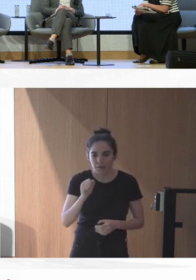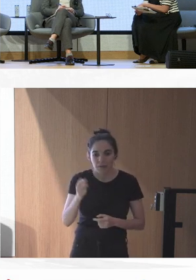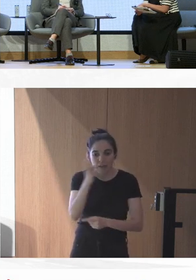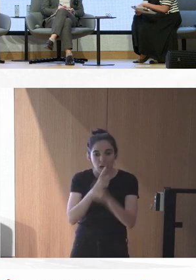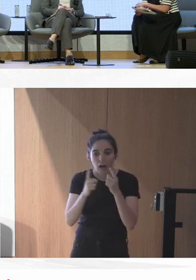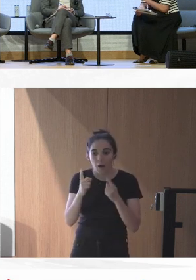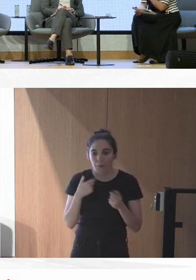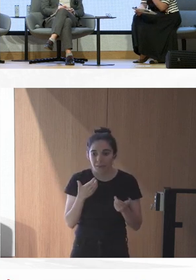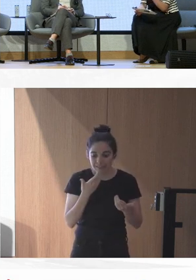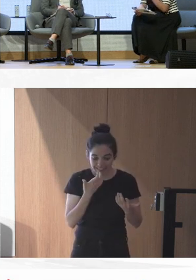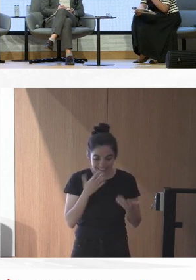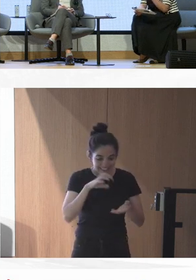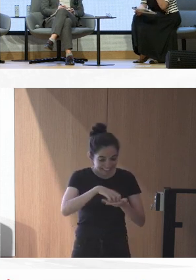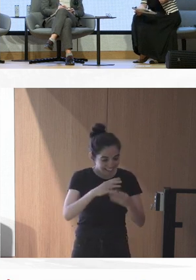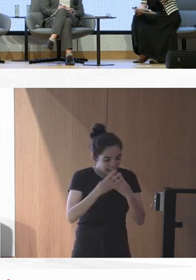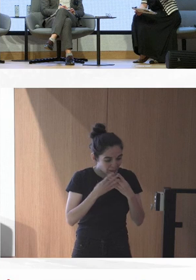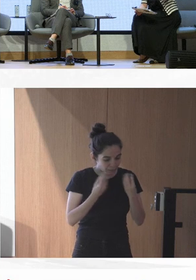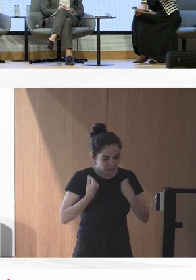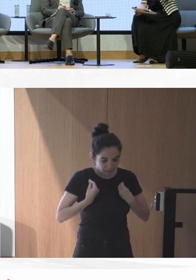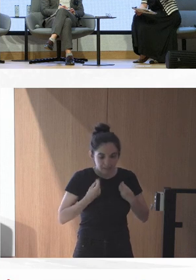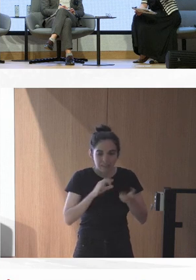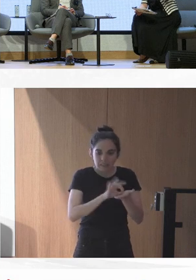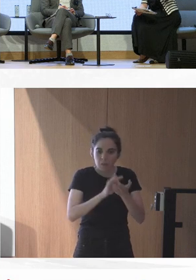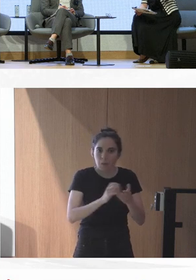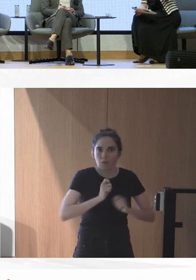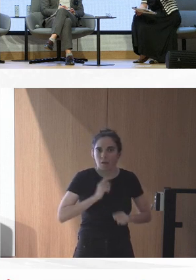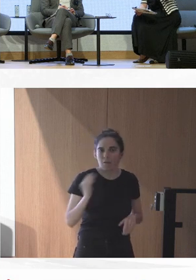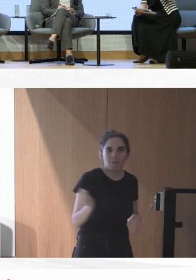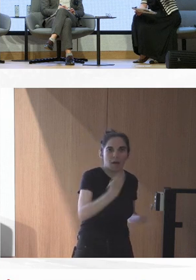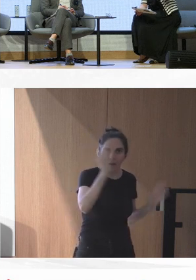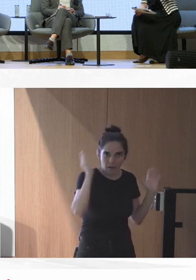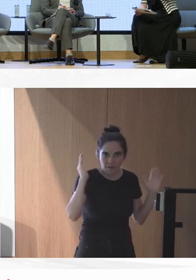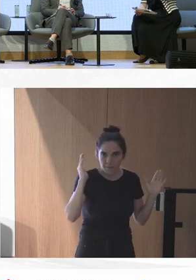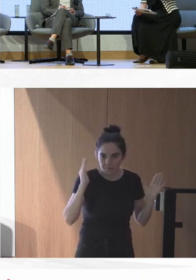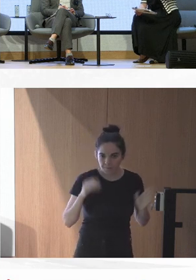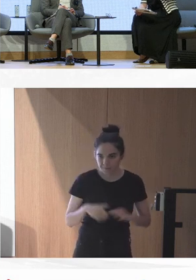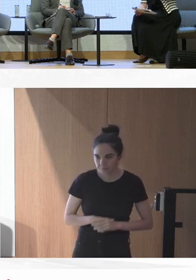servicios dentro de la institución penitenciaria. Pero yo creo que aquí,